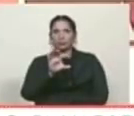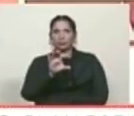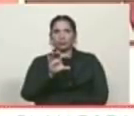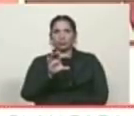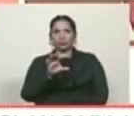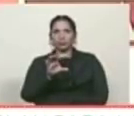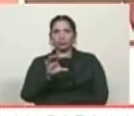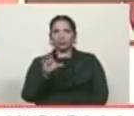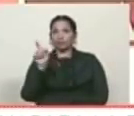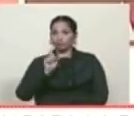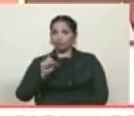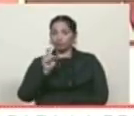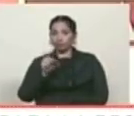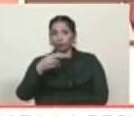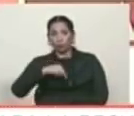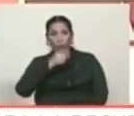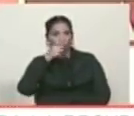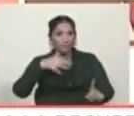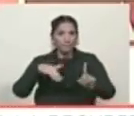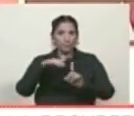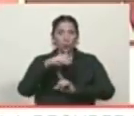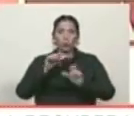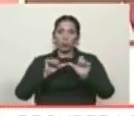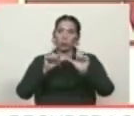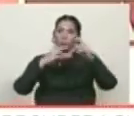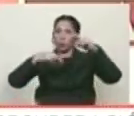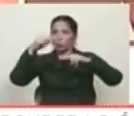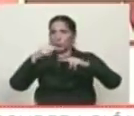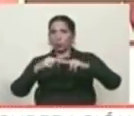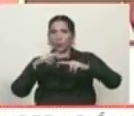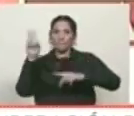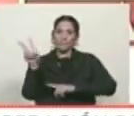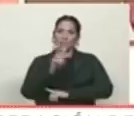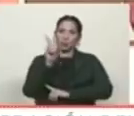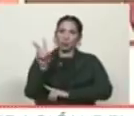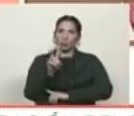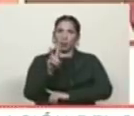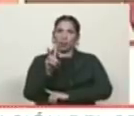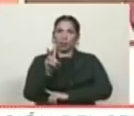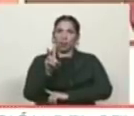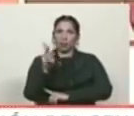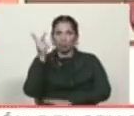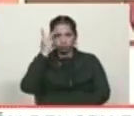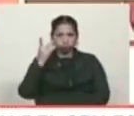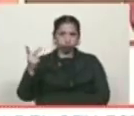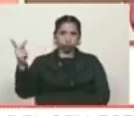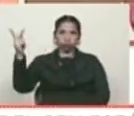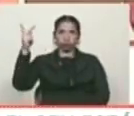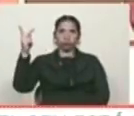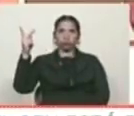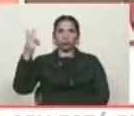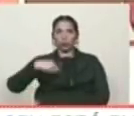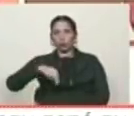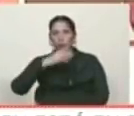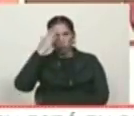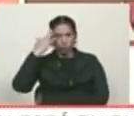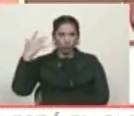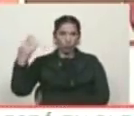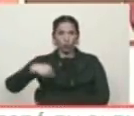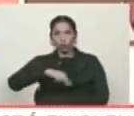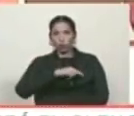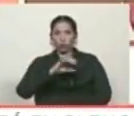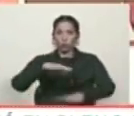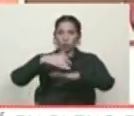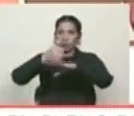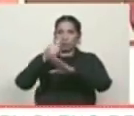pueblo y para también, digamos, construir la Venezuela próspera, la Venezuela potencia que hemos soñado. Así que nosotros, desde la Dirección Nacional